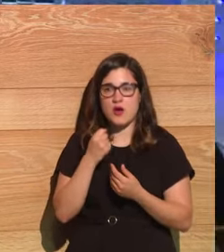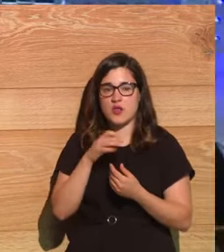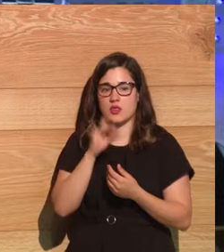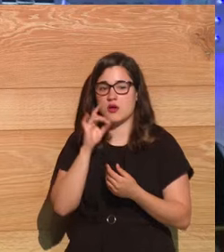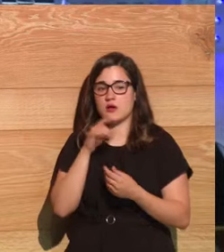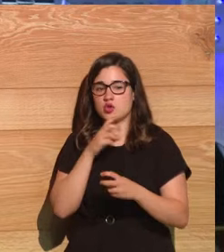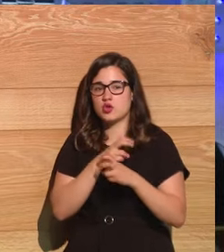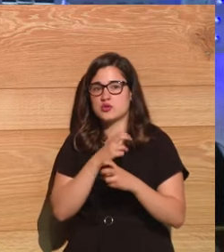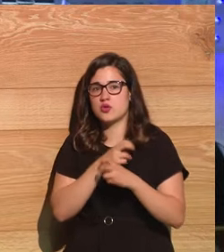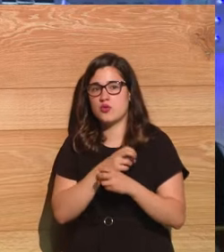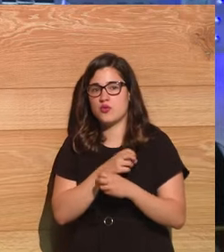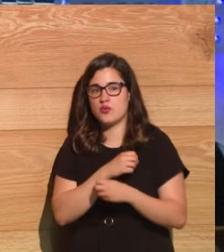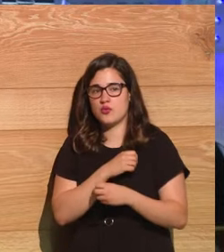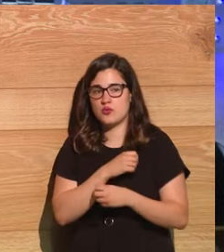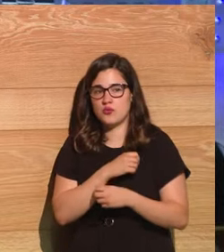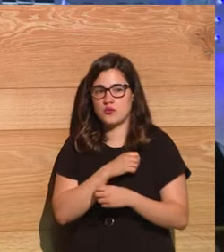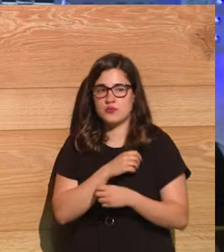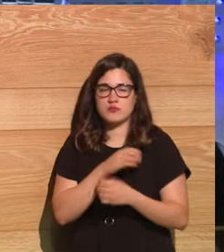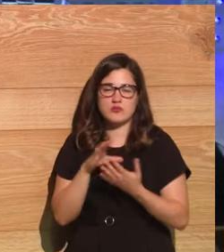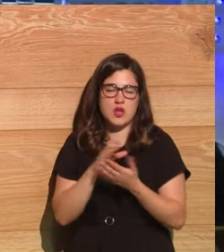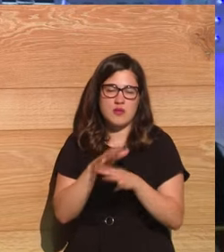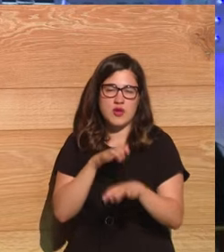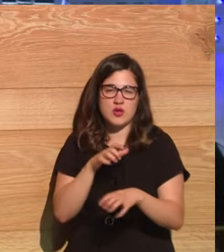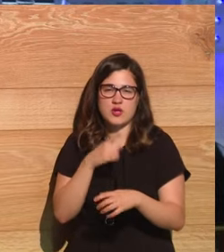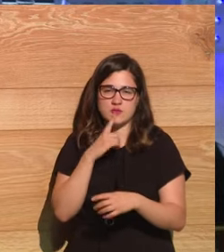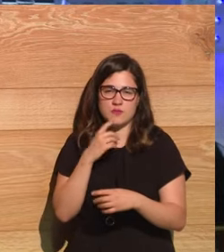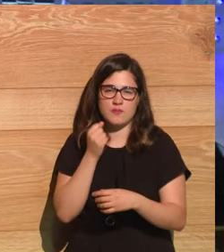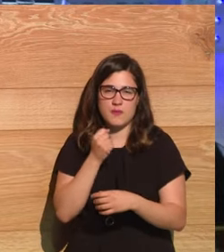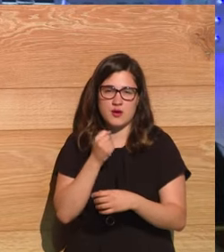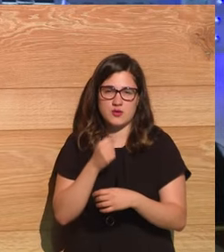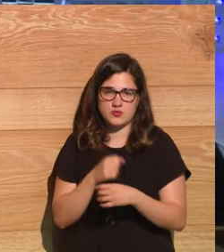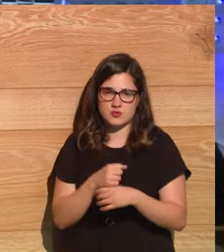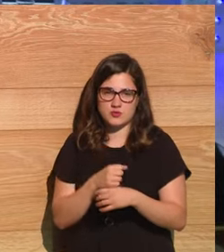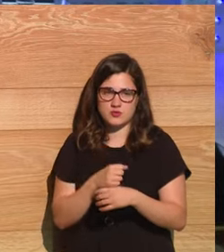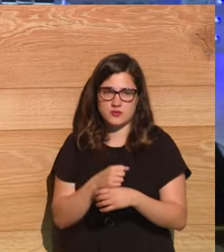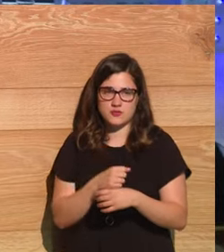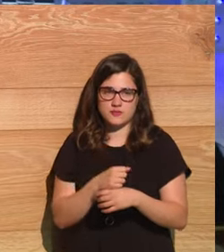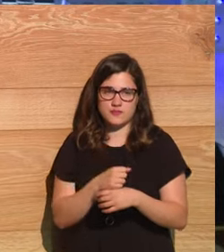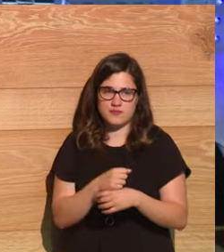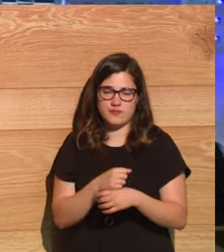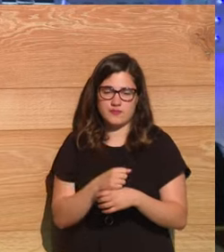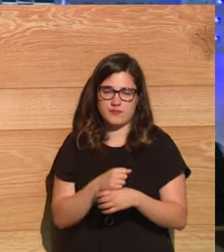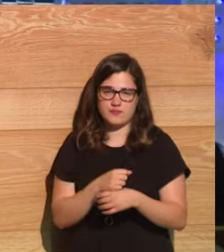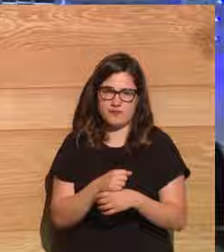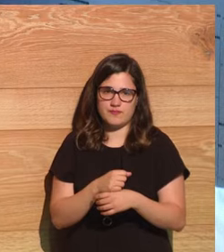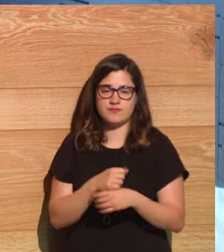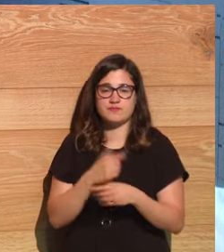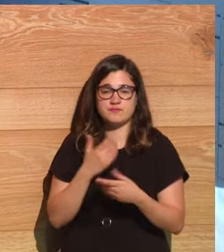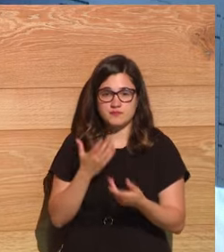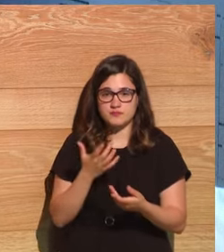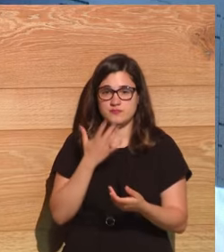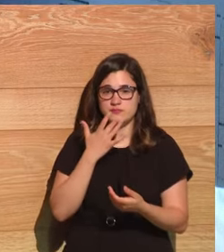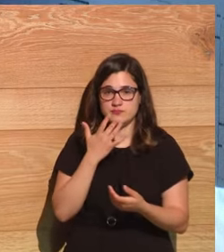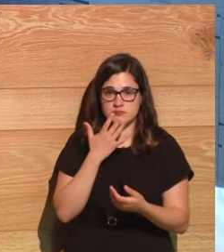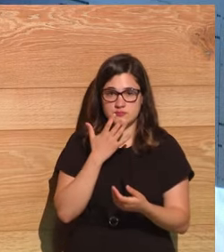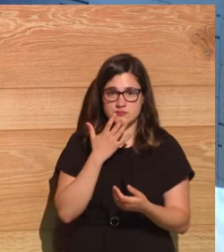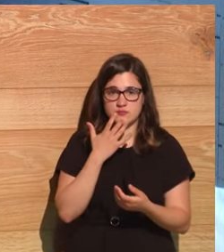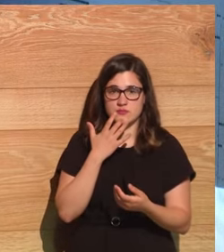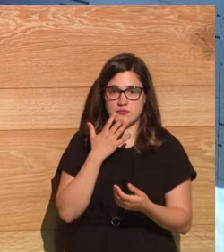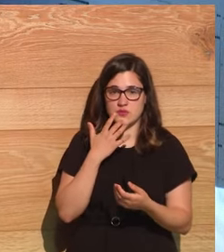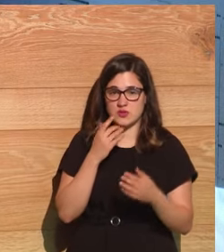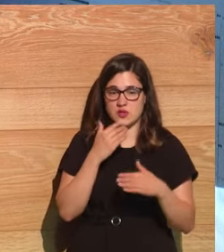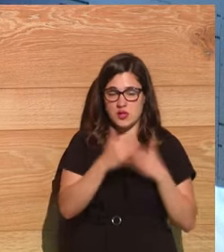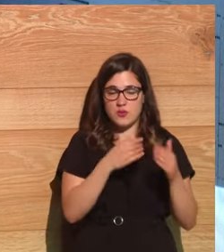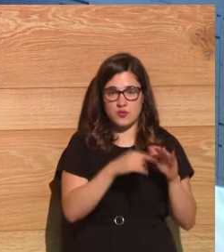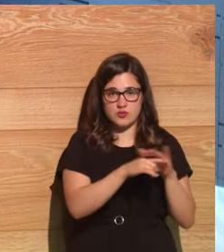mayoría de los tóxicos. Los alcaloides son amargos y las plantas, ¿no? Y ahí, así además que siempre lo lanzo un poco, de ahí, por ejemplo, y esto evolutivamente se